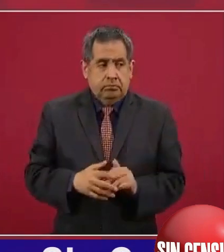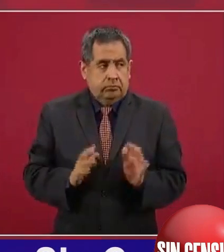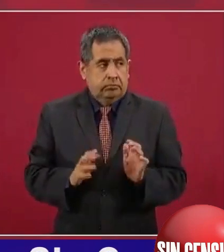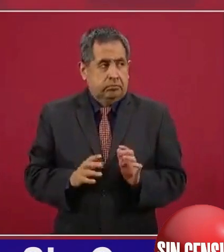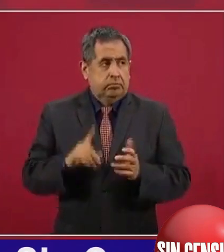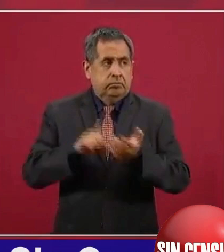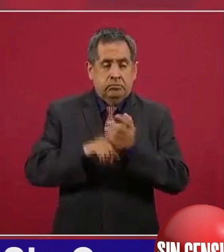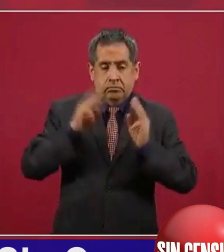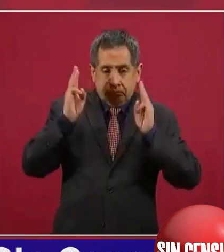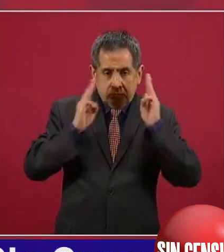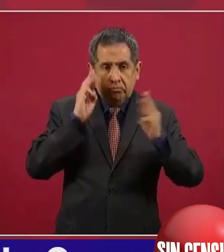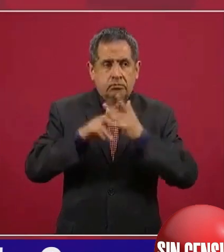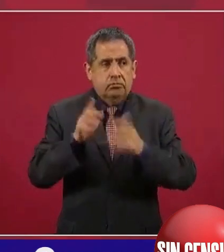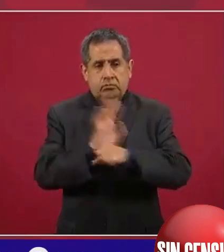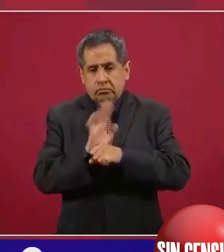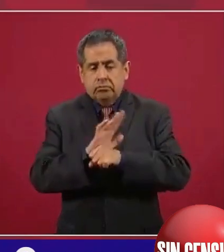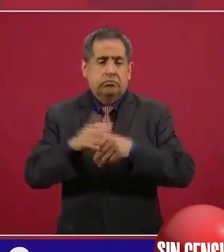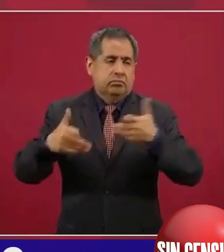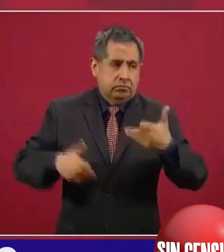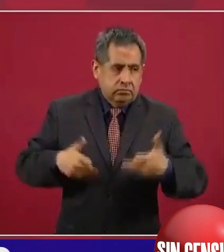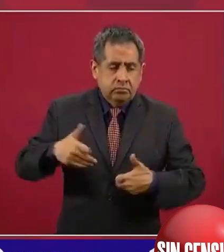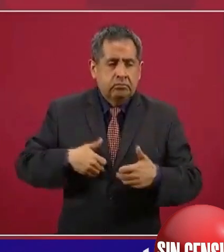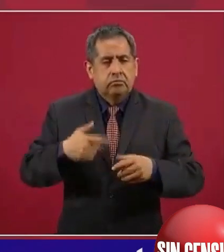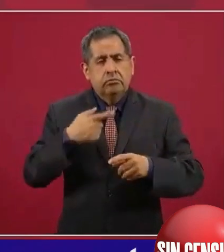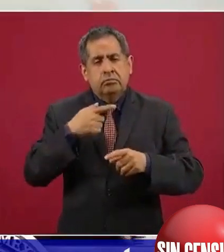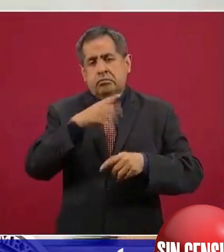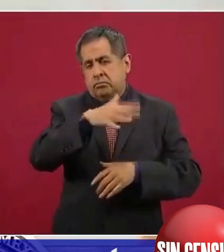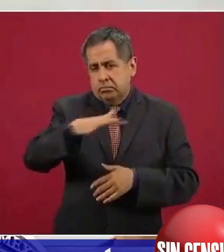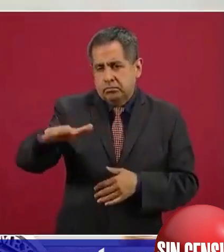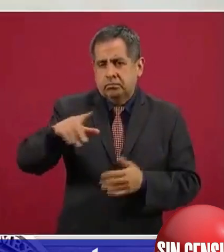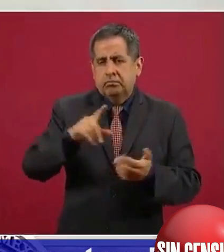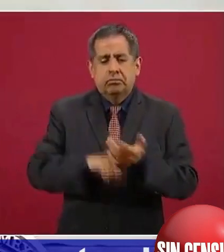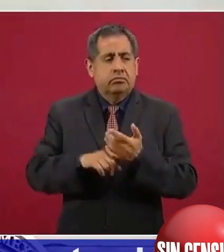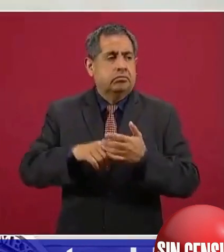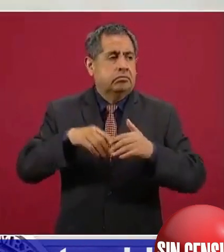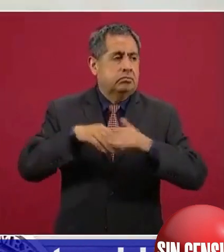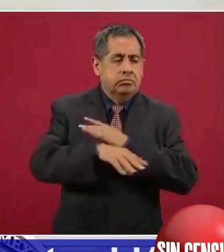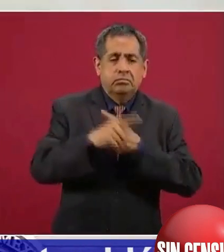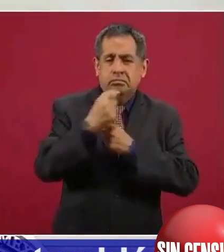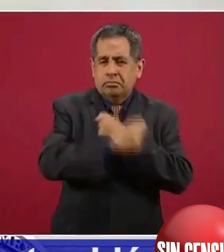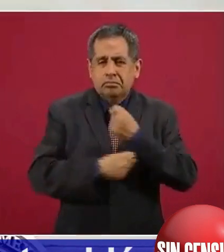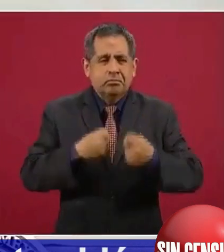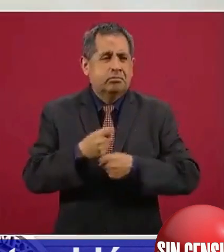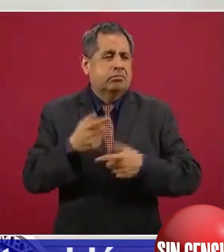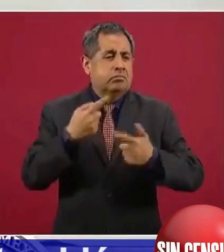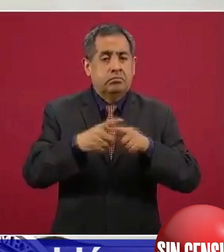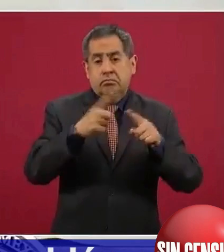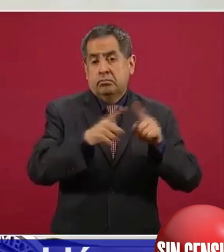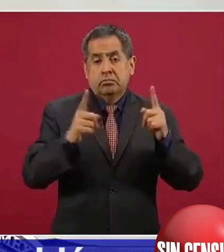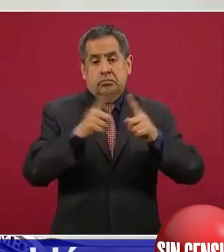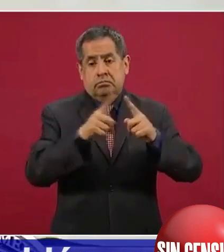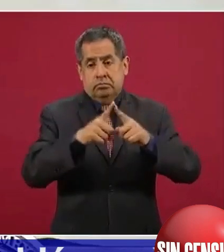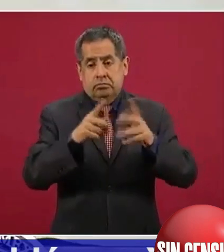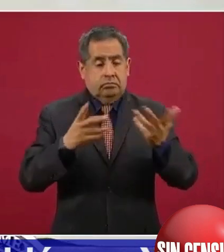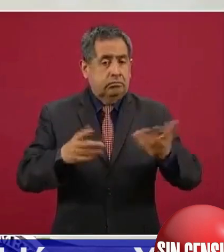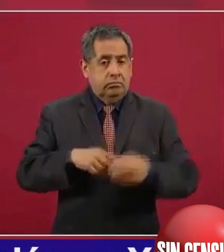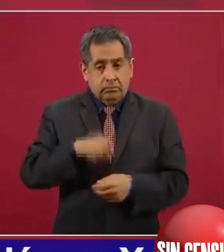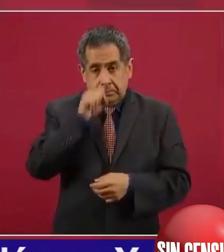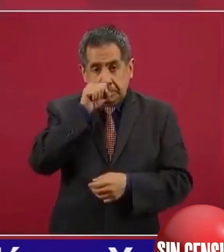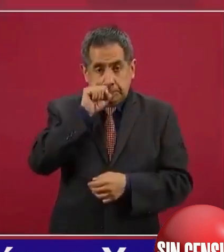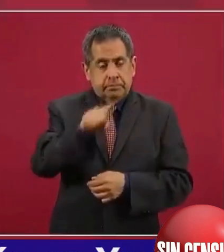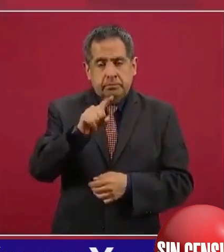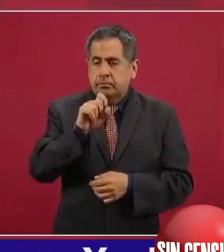los museos, los cines, los teatros, las playas, las plazas públicas, las propias iglesias. Por cierto que eso también, y